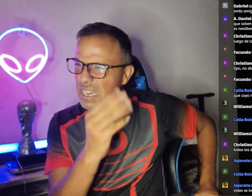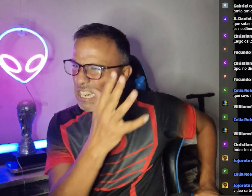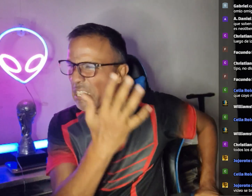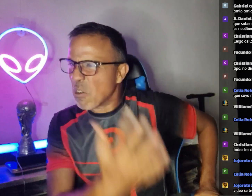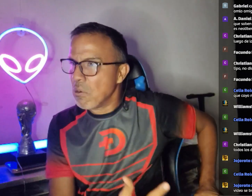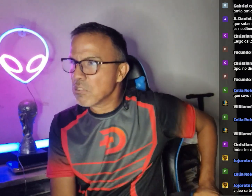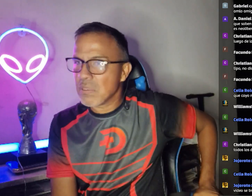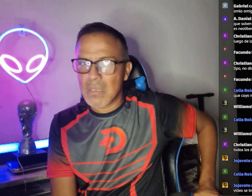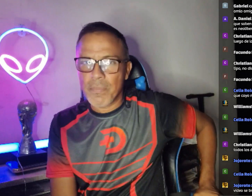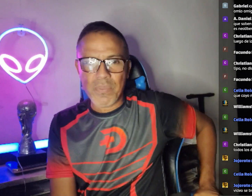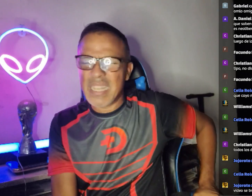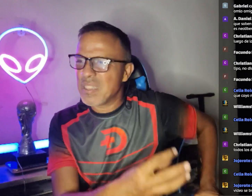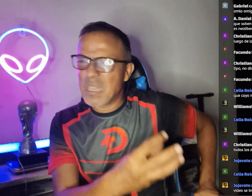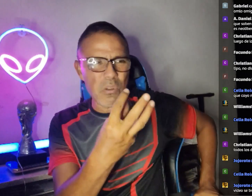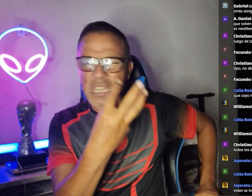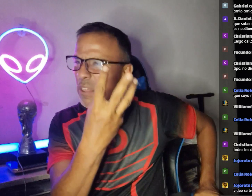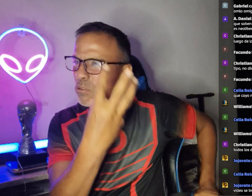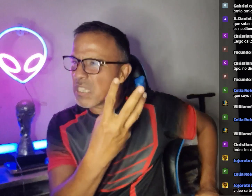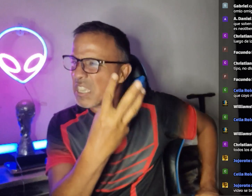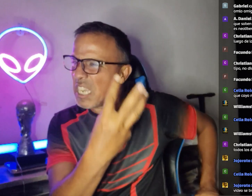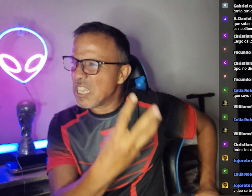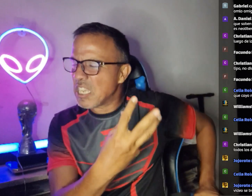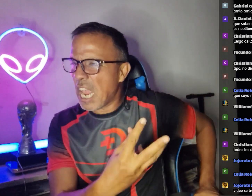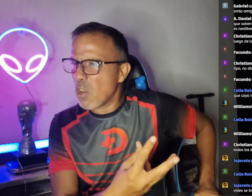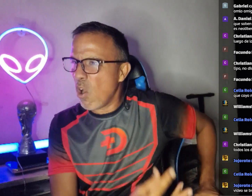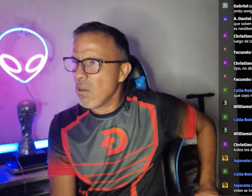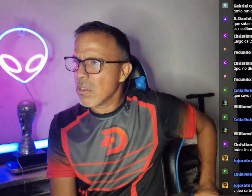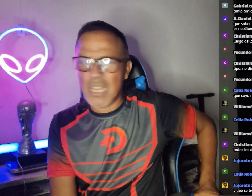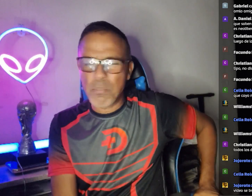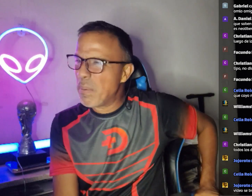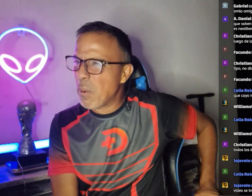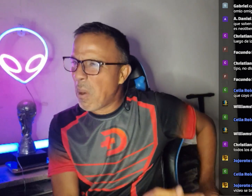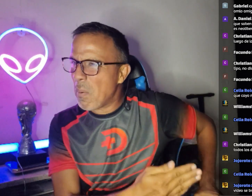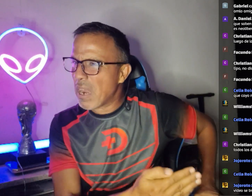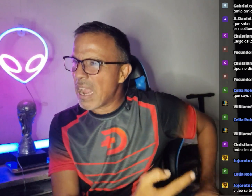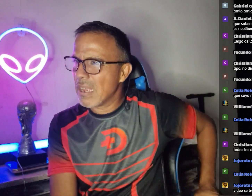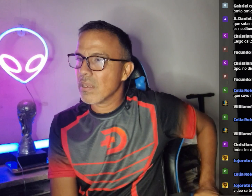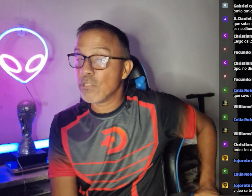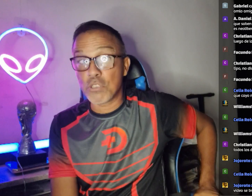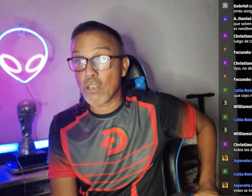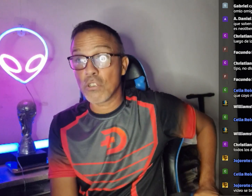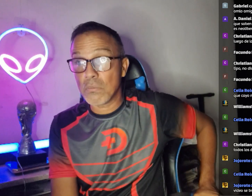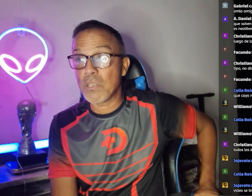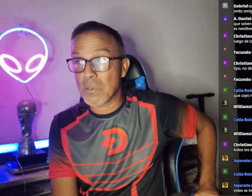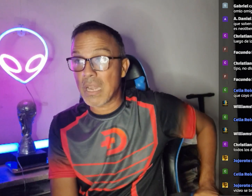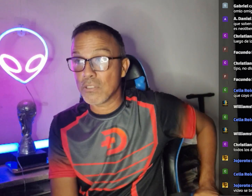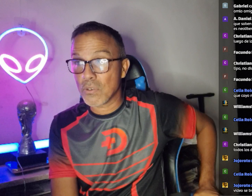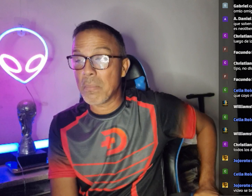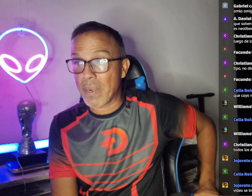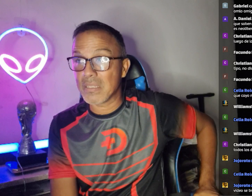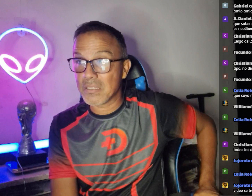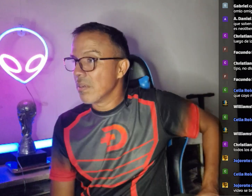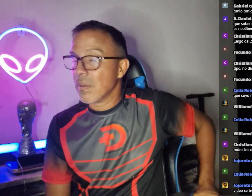esos ricos endemoniados que tienen dinero y el pueblo pobre. Y sus hijos son millonarios